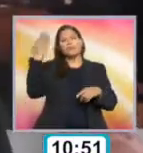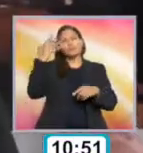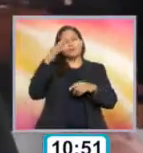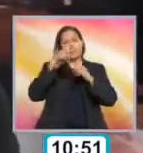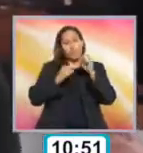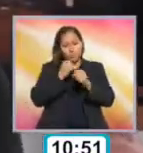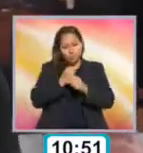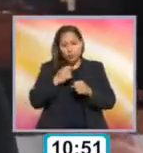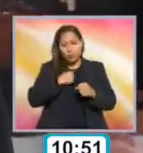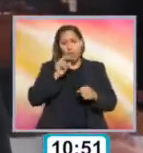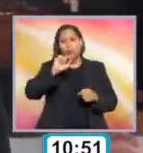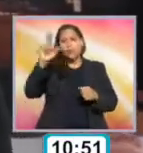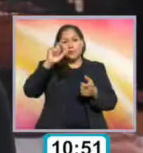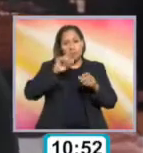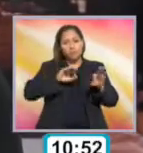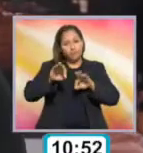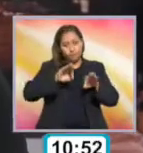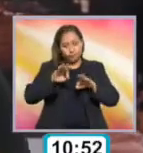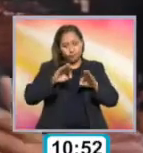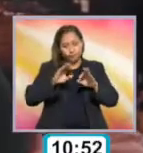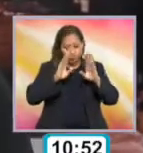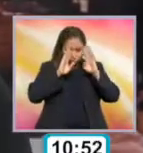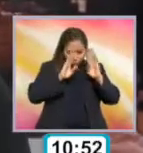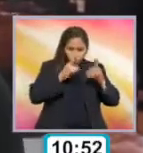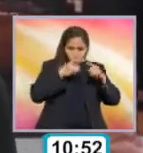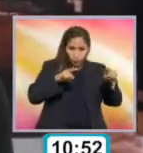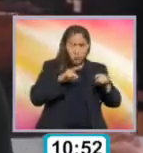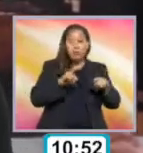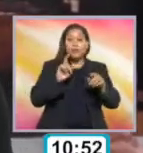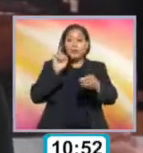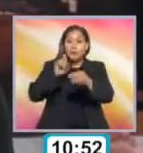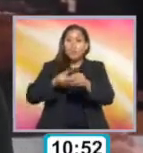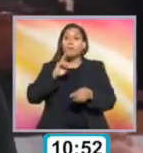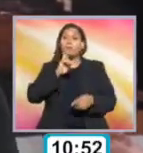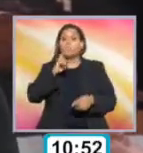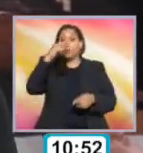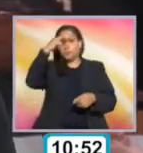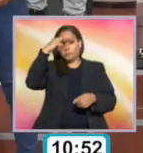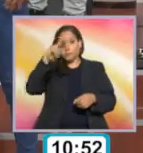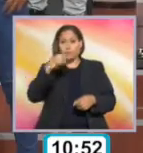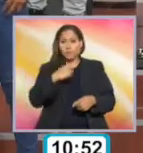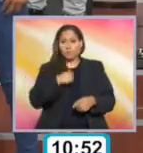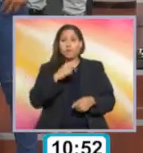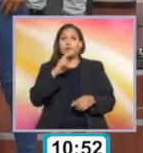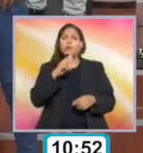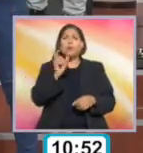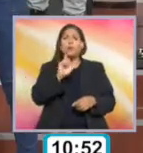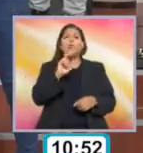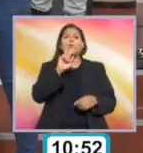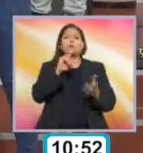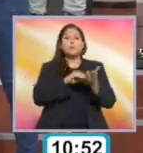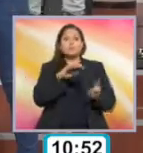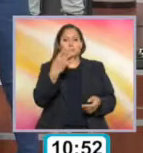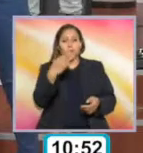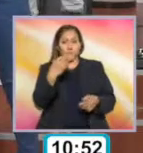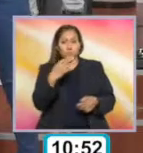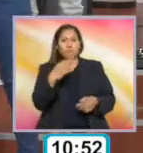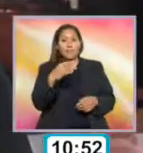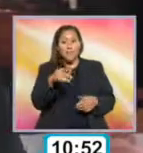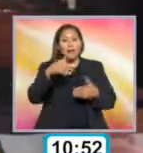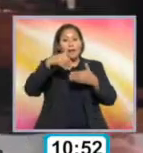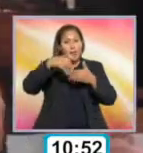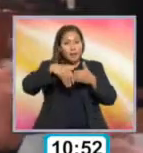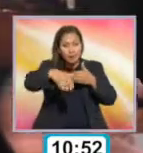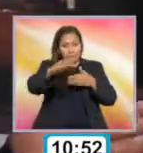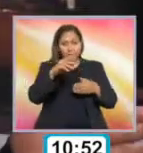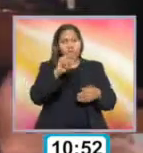dedico a la música profesionalmente, pero bueno, a partir de La Voz México se despierta en mí 2014. A partir de ahí despierta en mí, pues